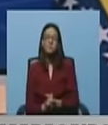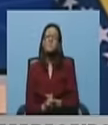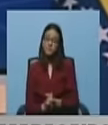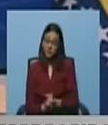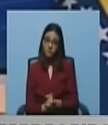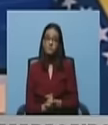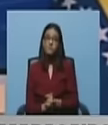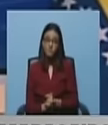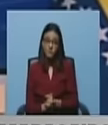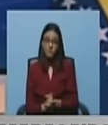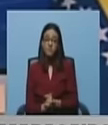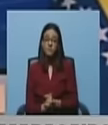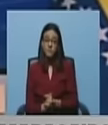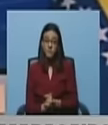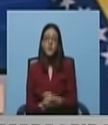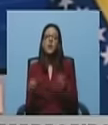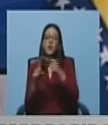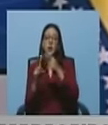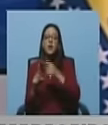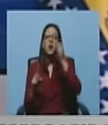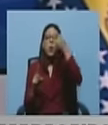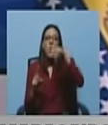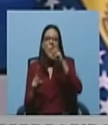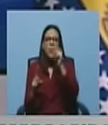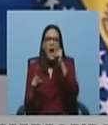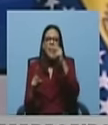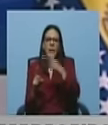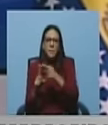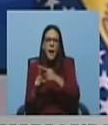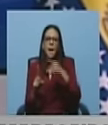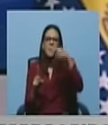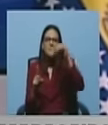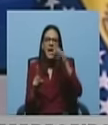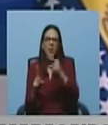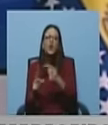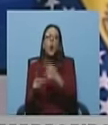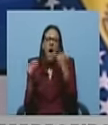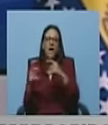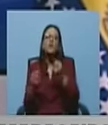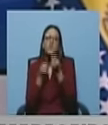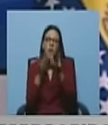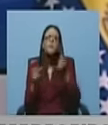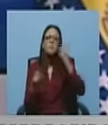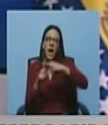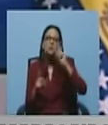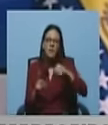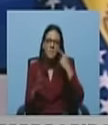Señor Guanipa, Pedro Guanipa, tiene otra declaración.